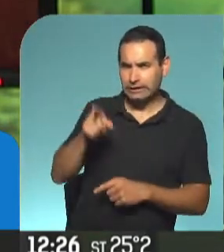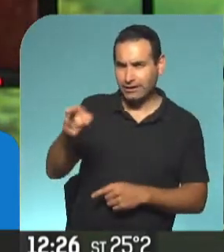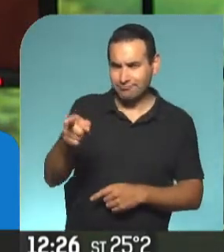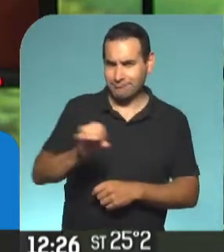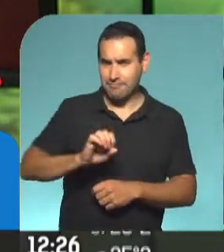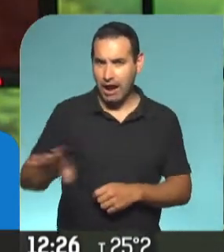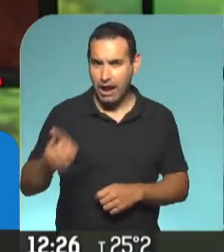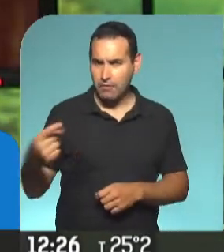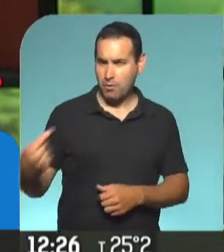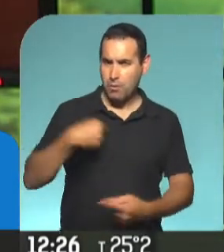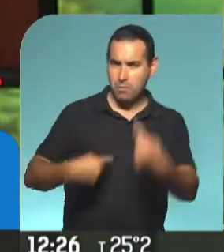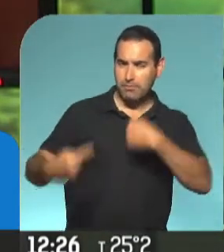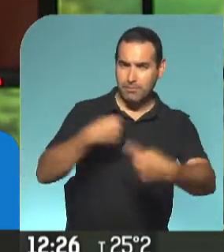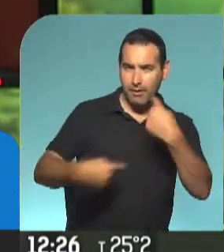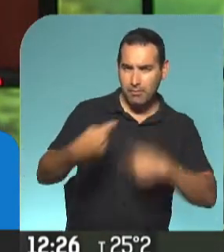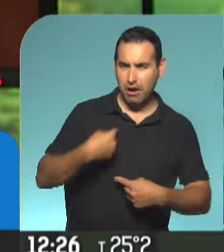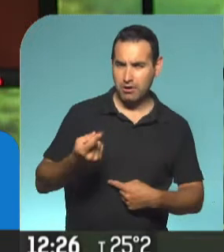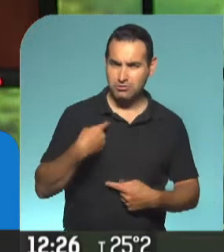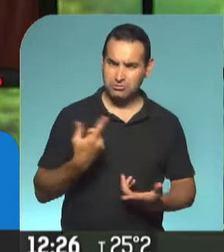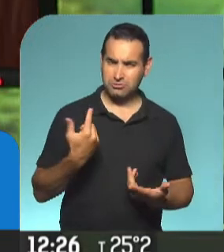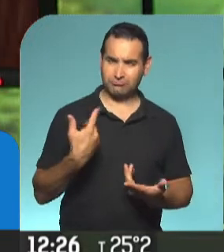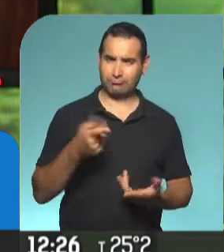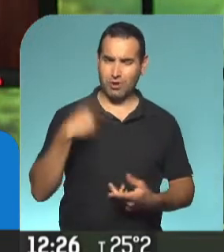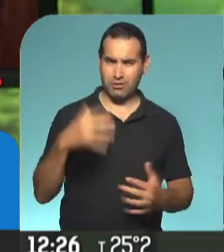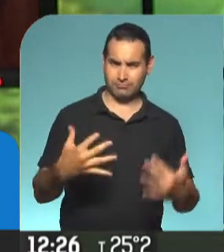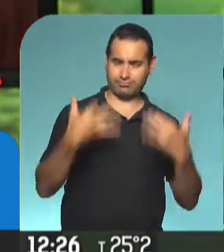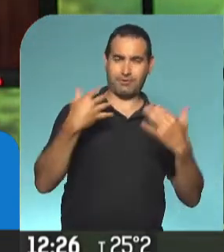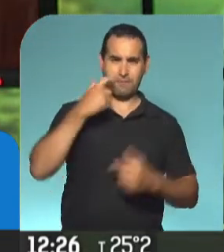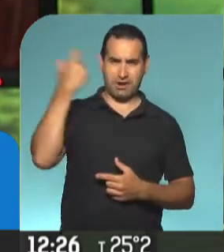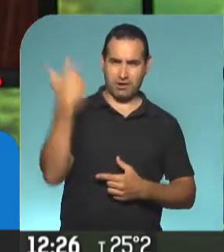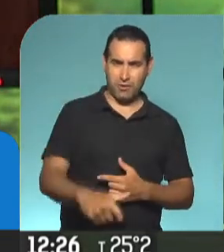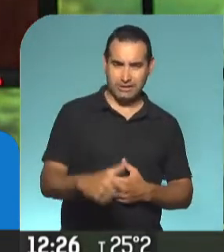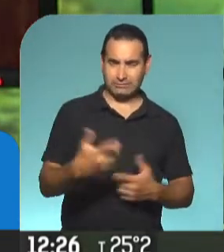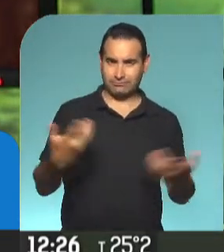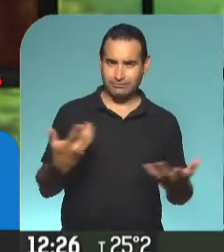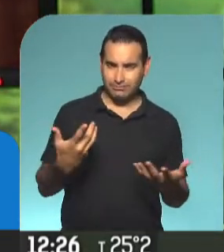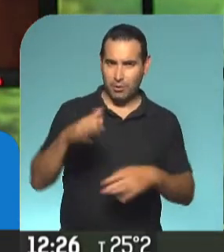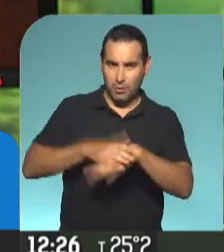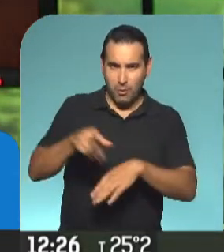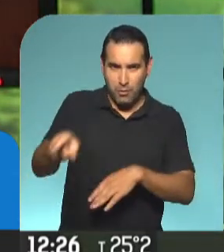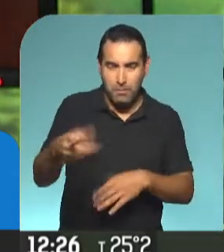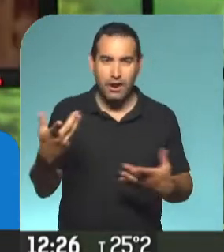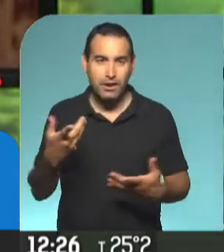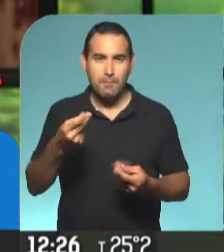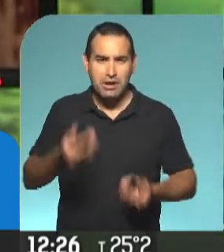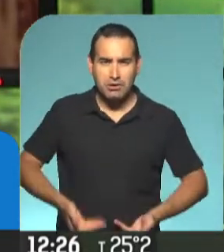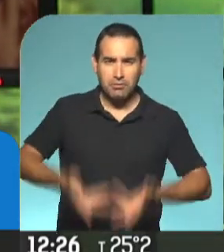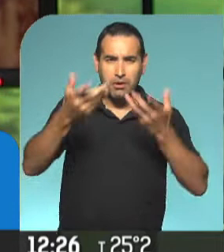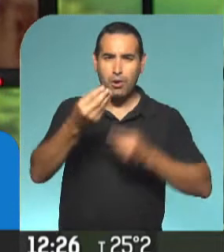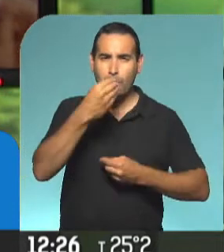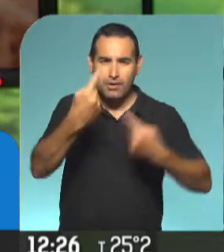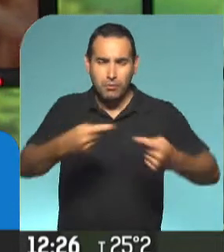que los acusó este y los un millón público haciendo los responsables de los aumentos de presión los